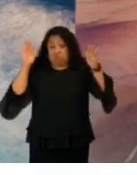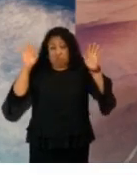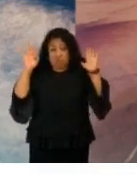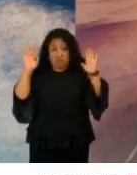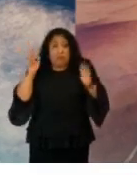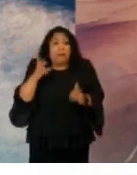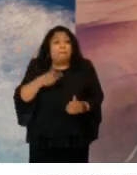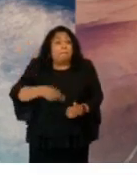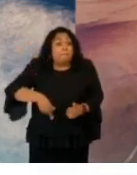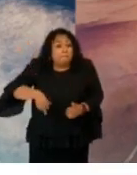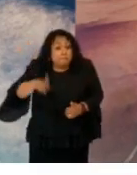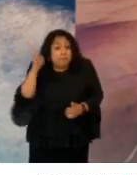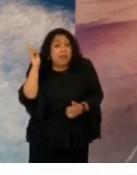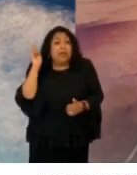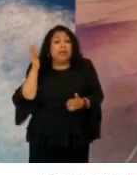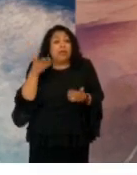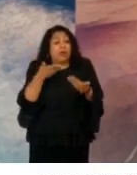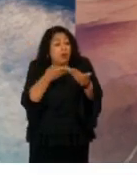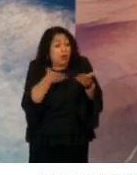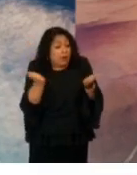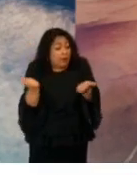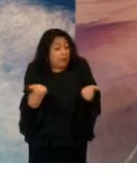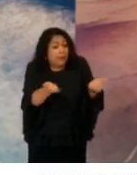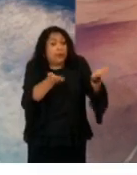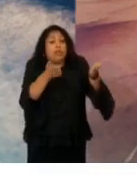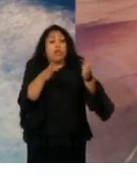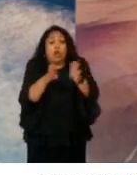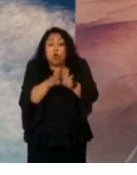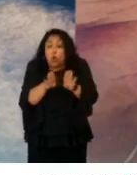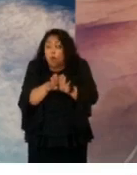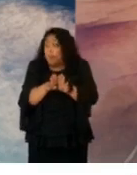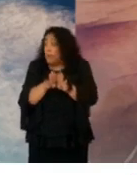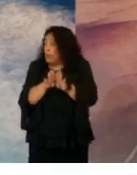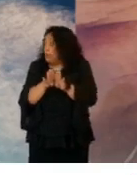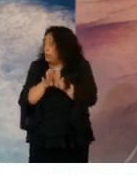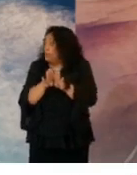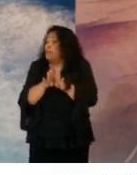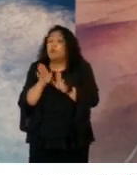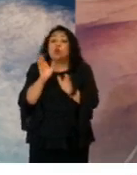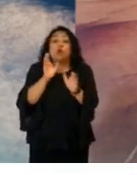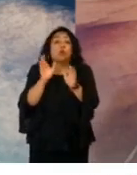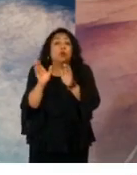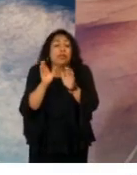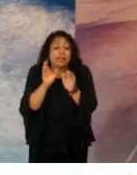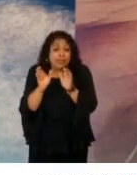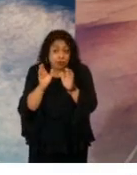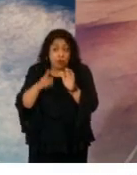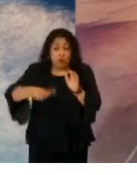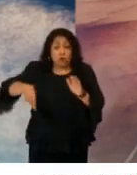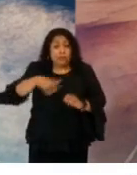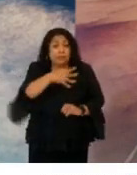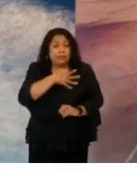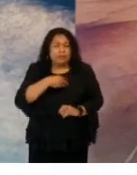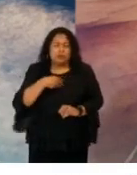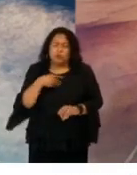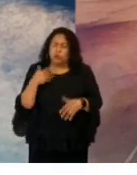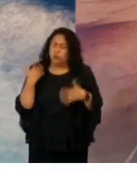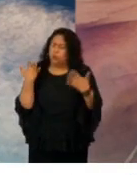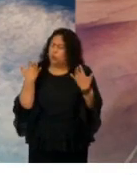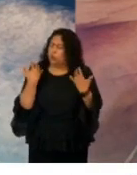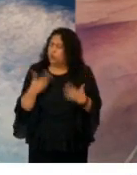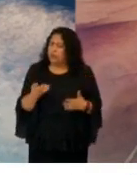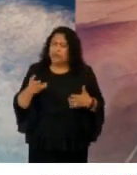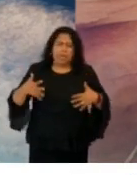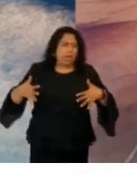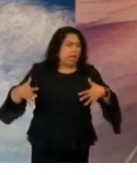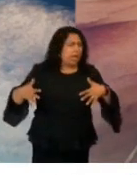pero el abrir las puertas, el cómo cómo se comunican con ellos y ellas, va a generar